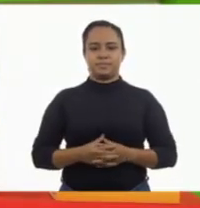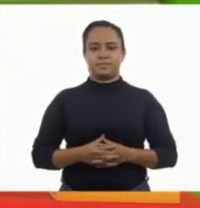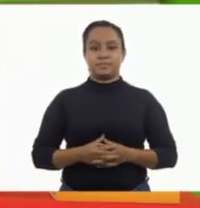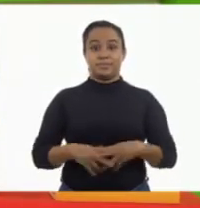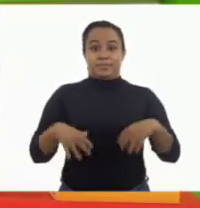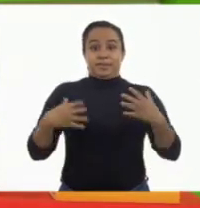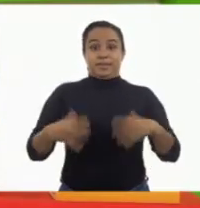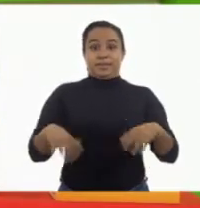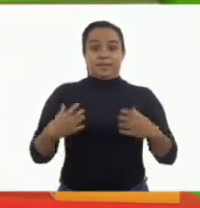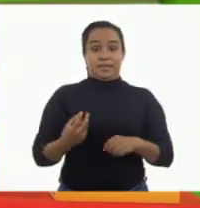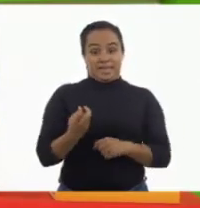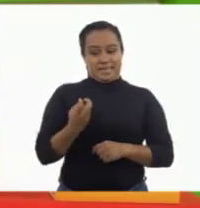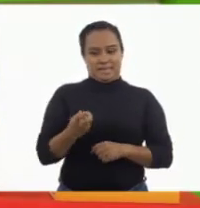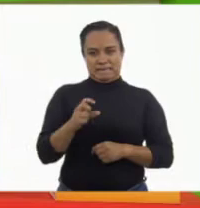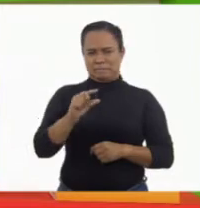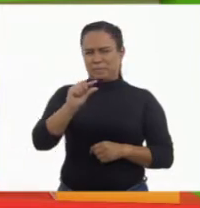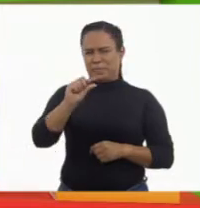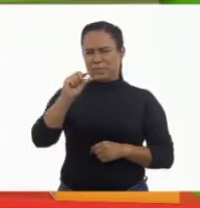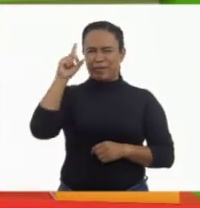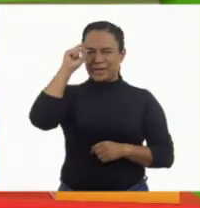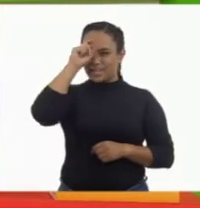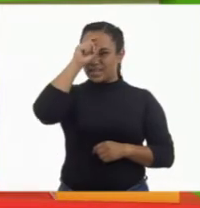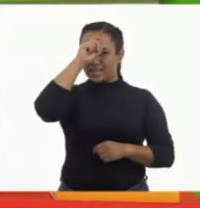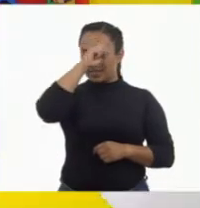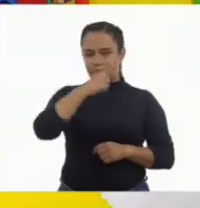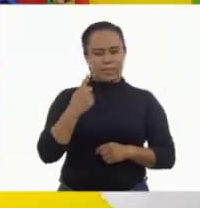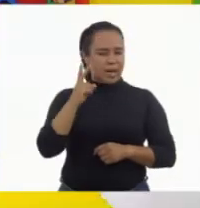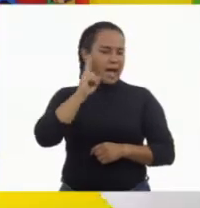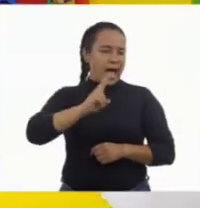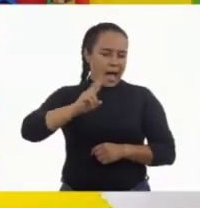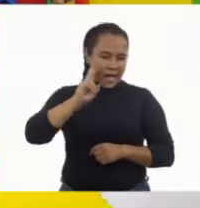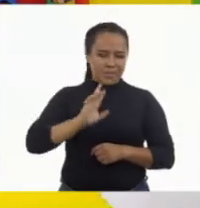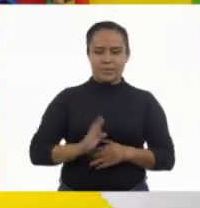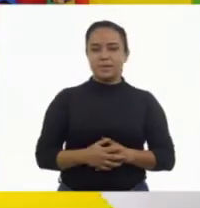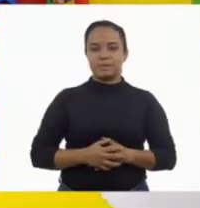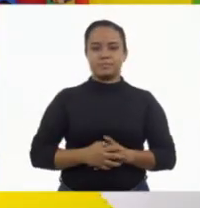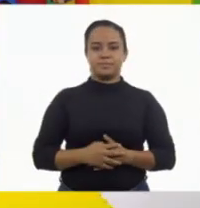Oh. ¡Uy! Esta está un poco difícil. Vamos a ver.